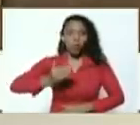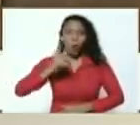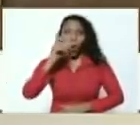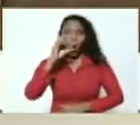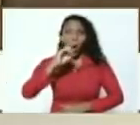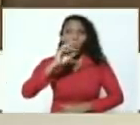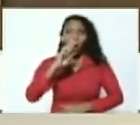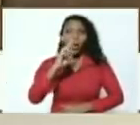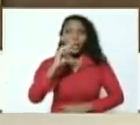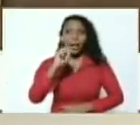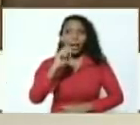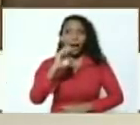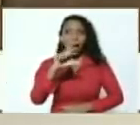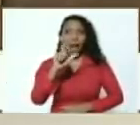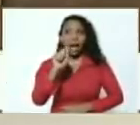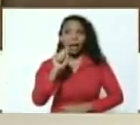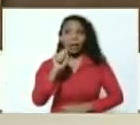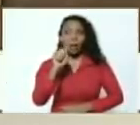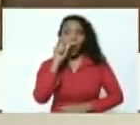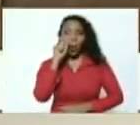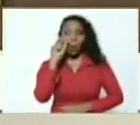Ferreira dos Santos.